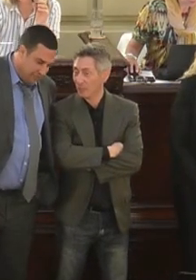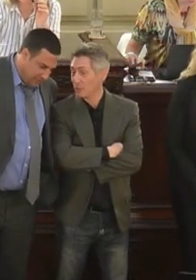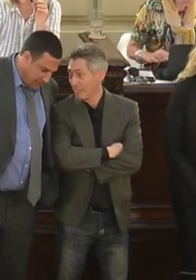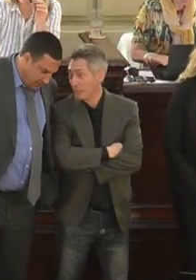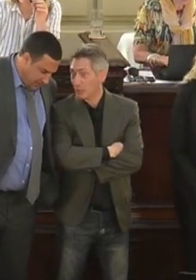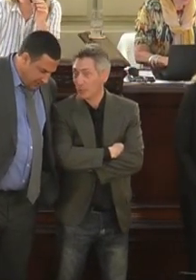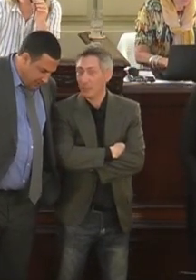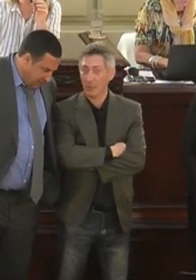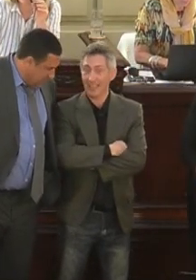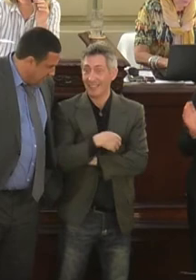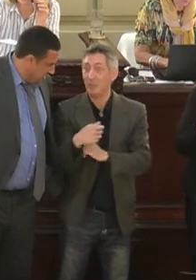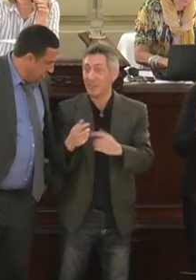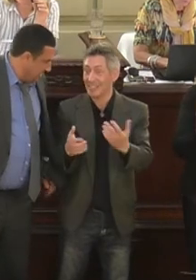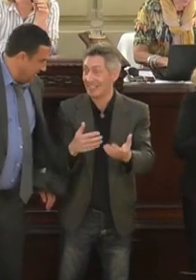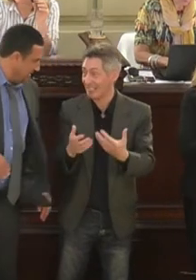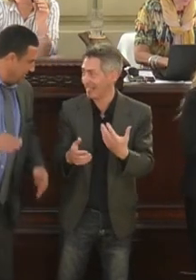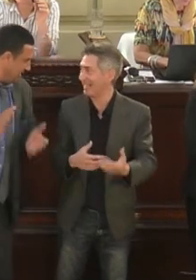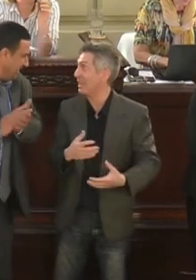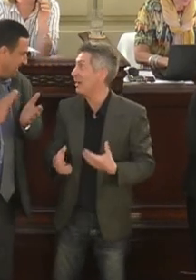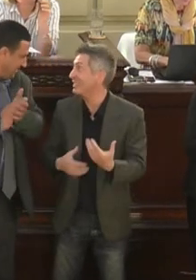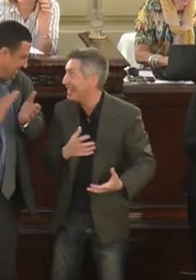Pueden aplaudir al diputado.